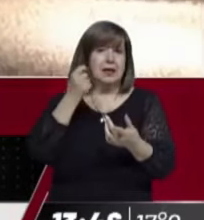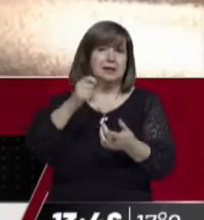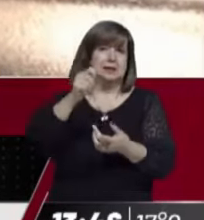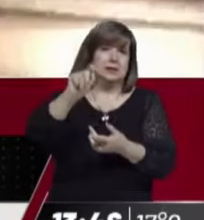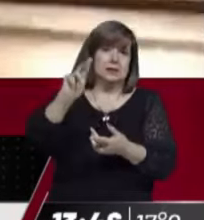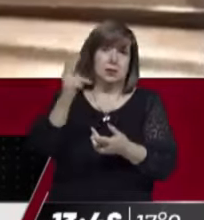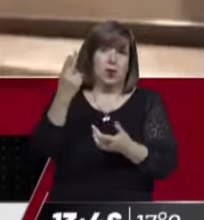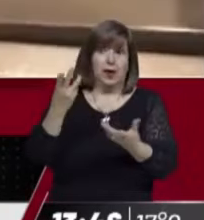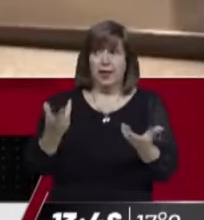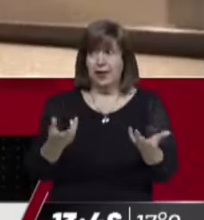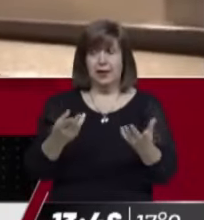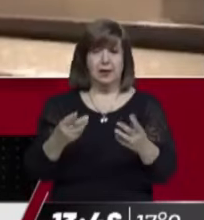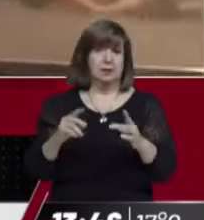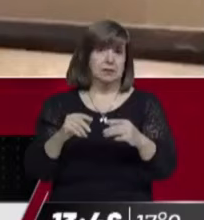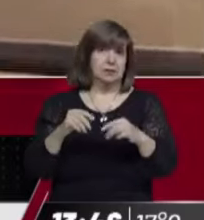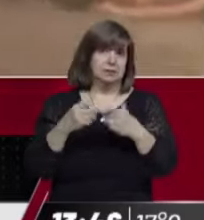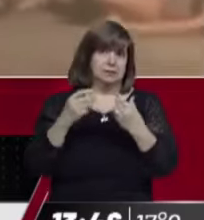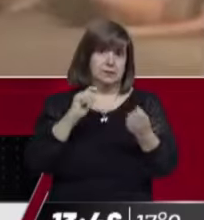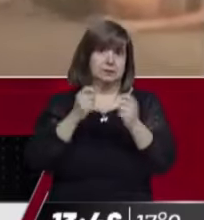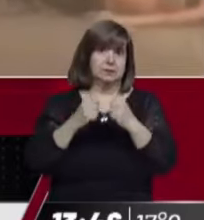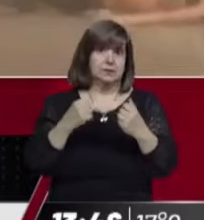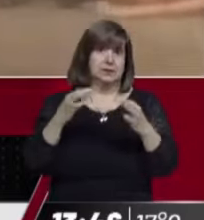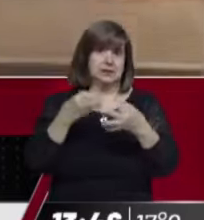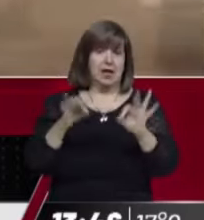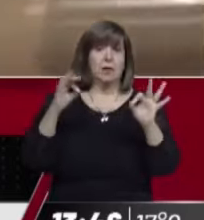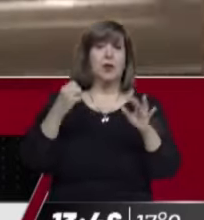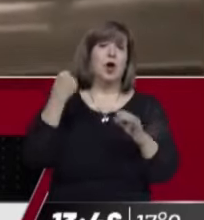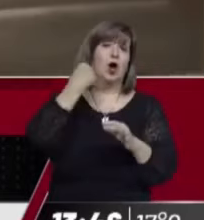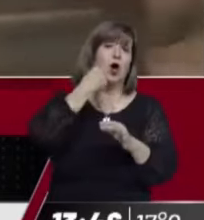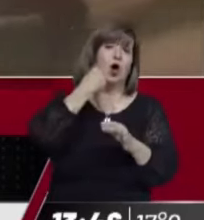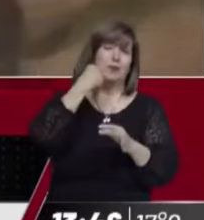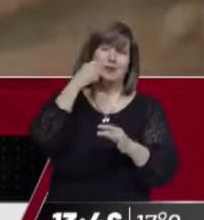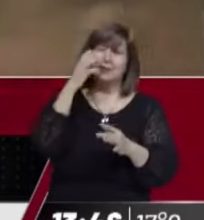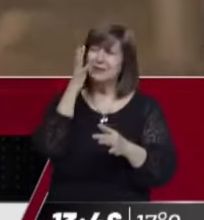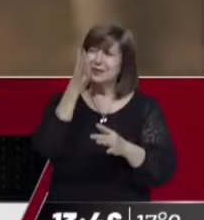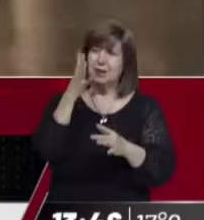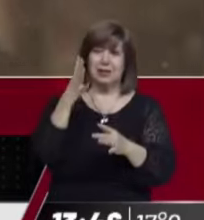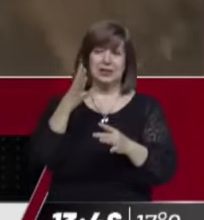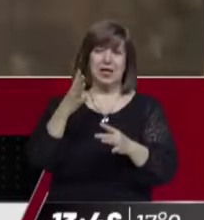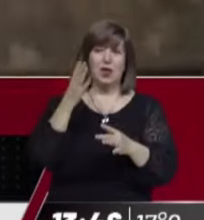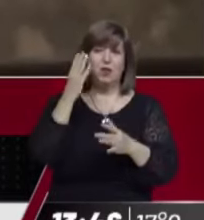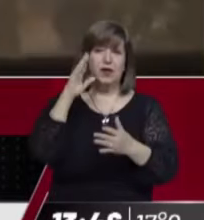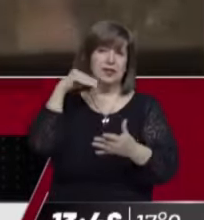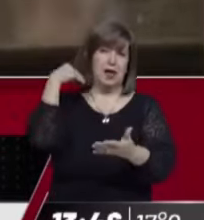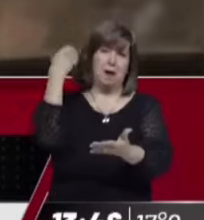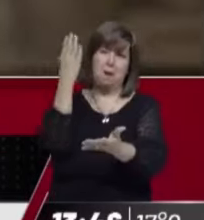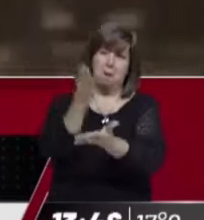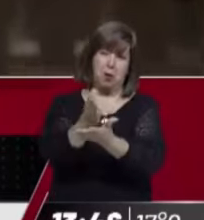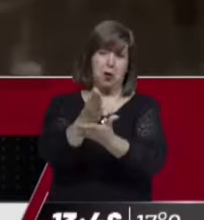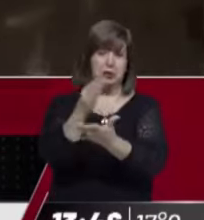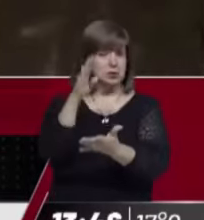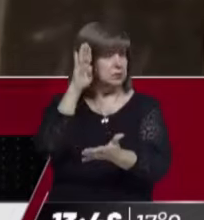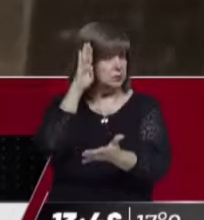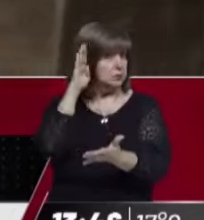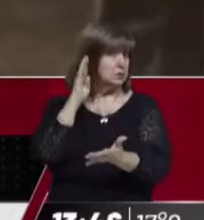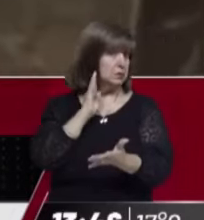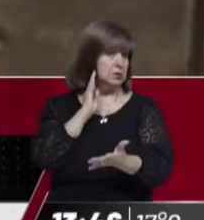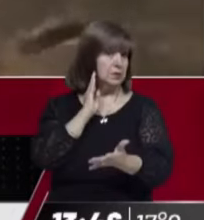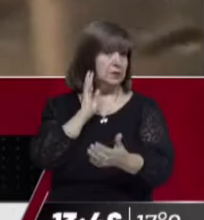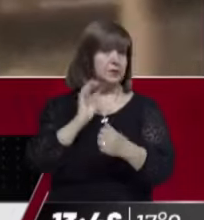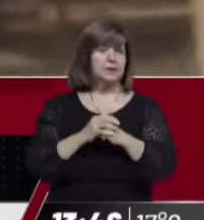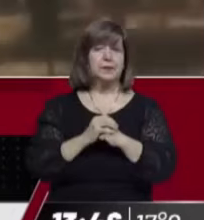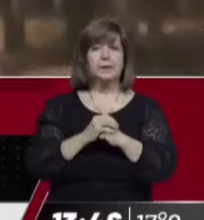podríamos estar en otra situación en este momento porque el golpe fue fuertísimo fuertísimo como cayó el piso Matías y